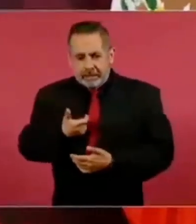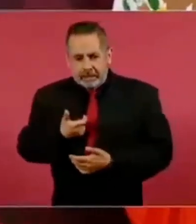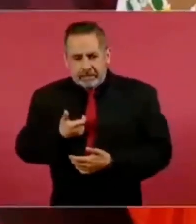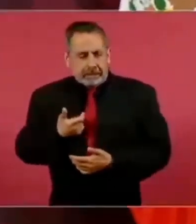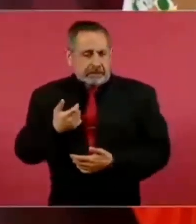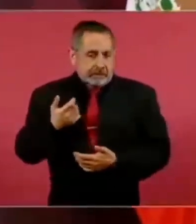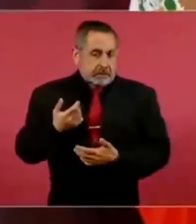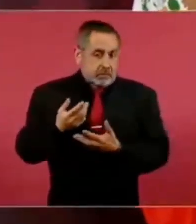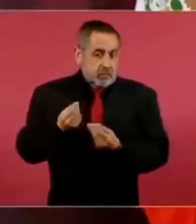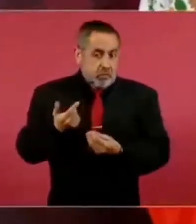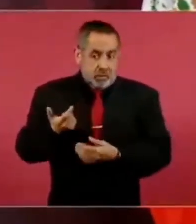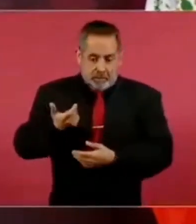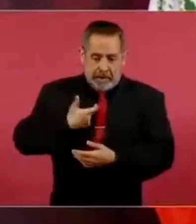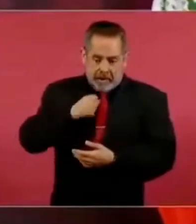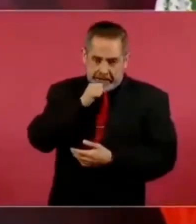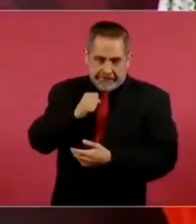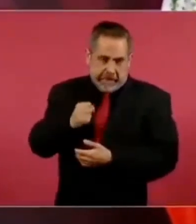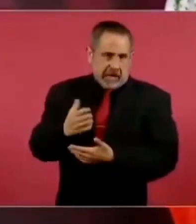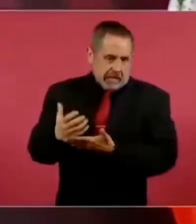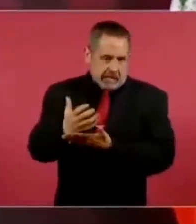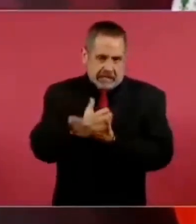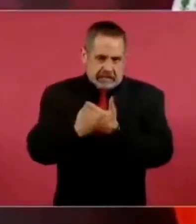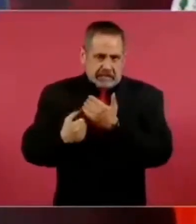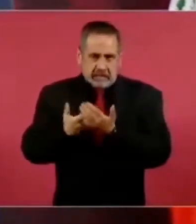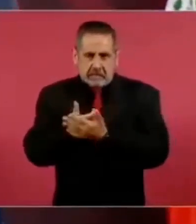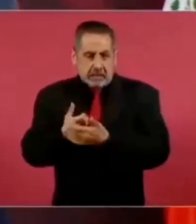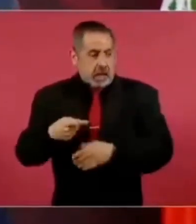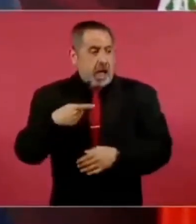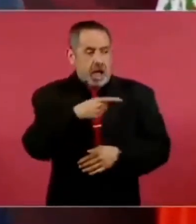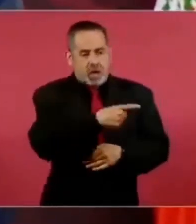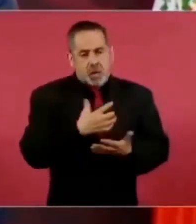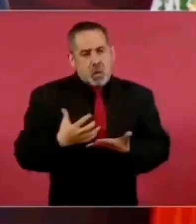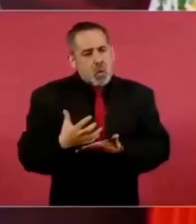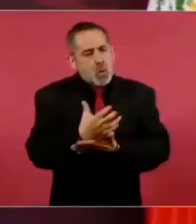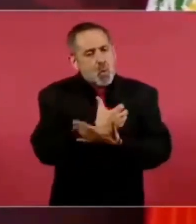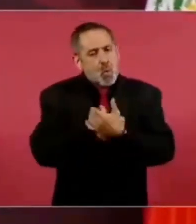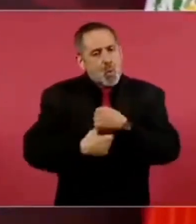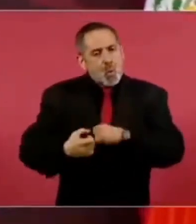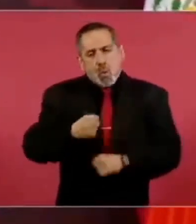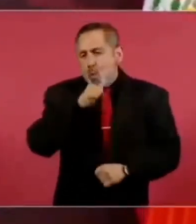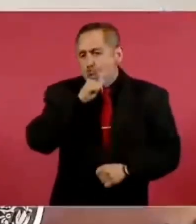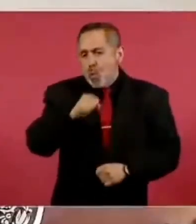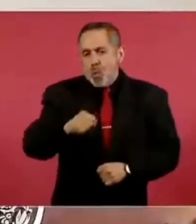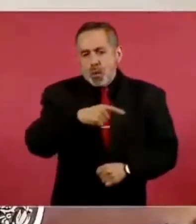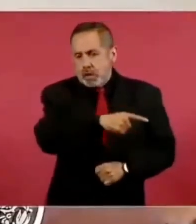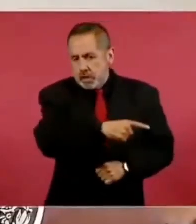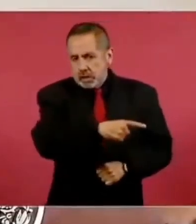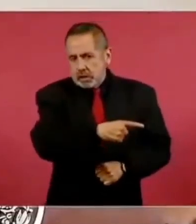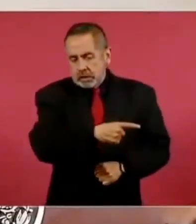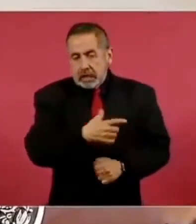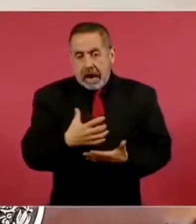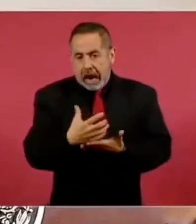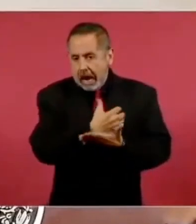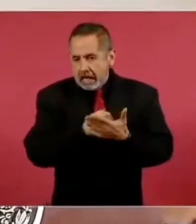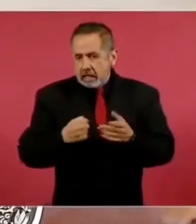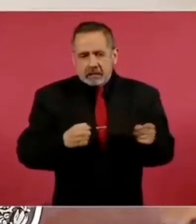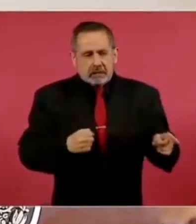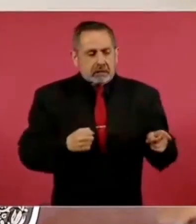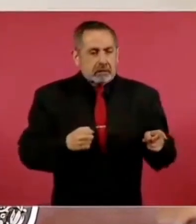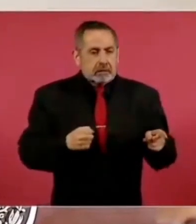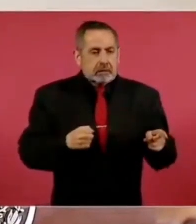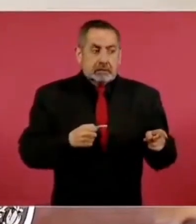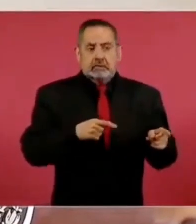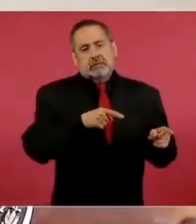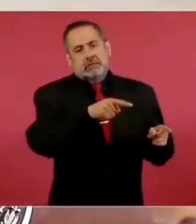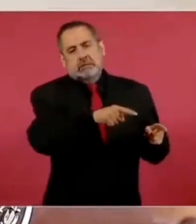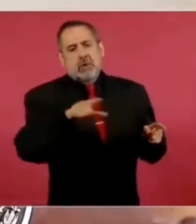que nos pague bien y a ellos muy bien Ahora que si se compara con lor de